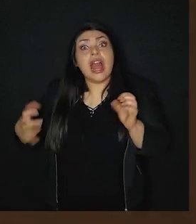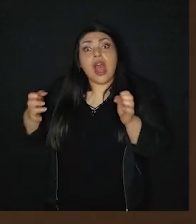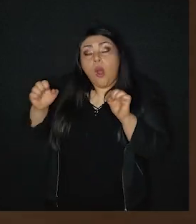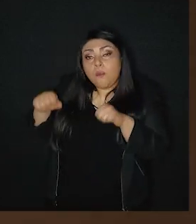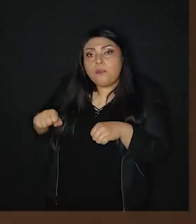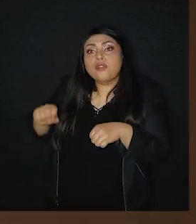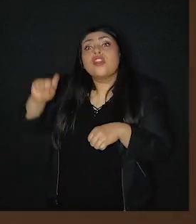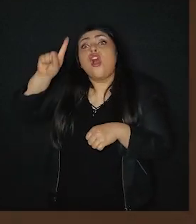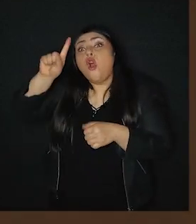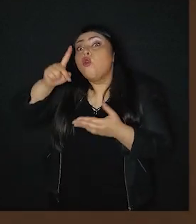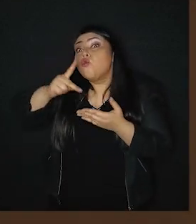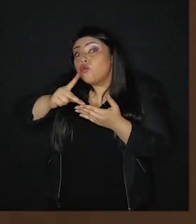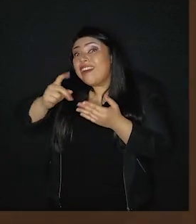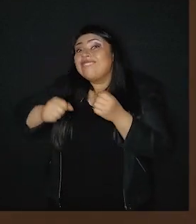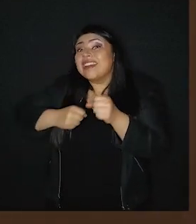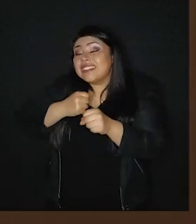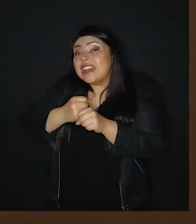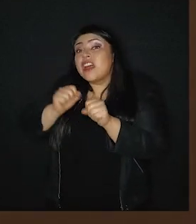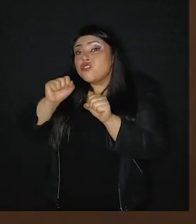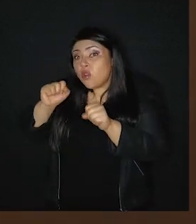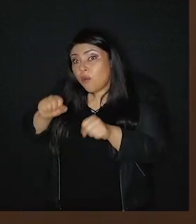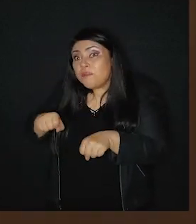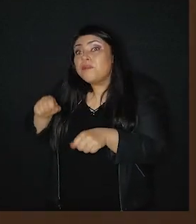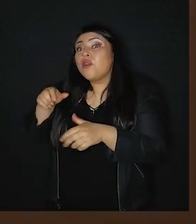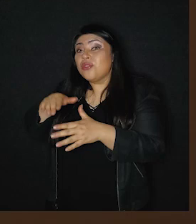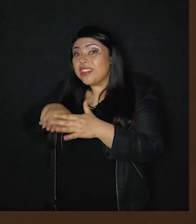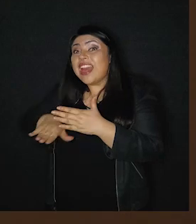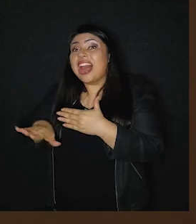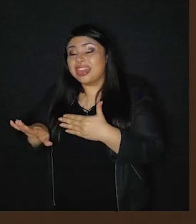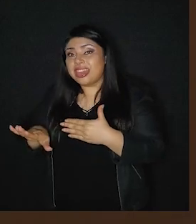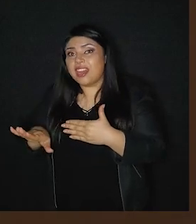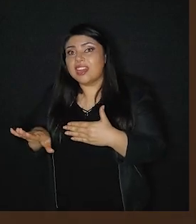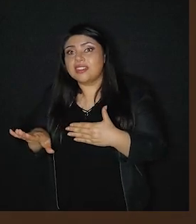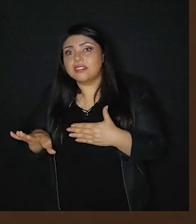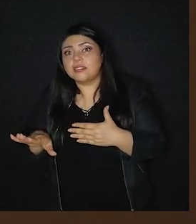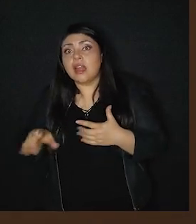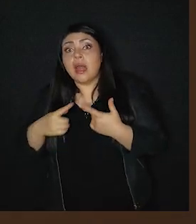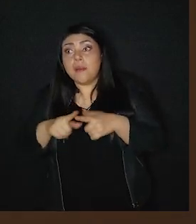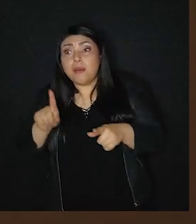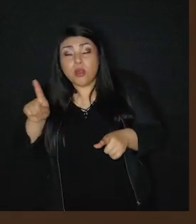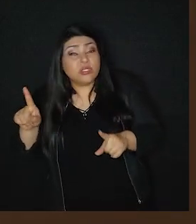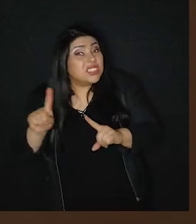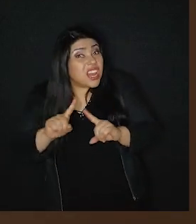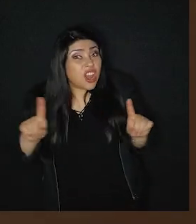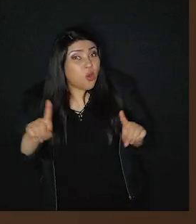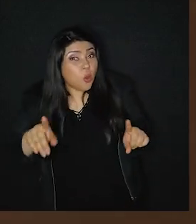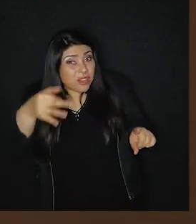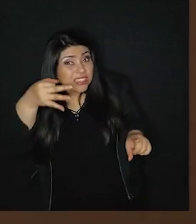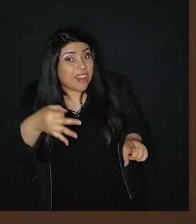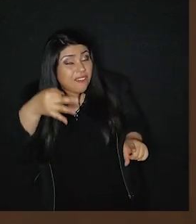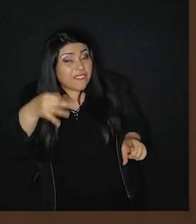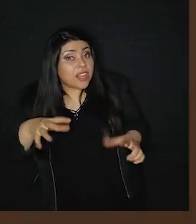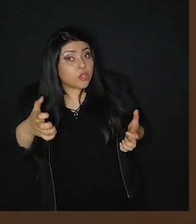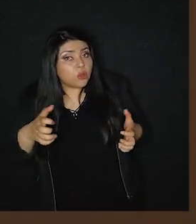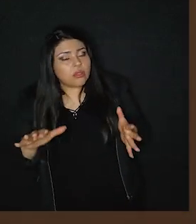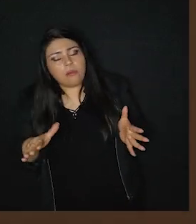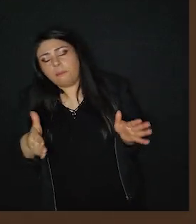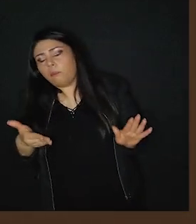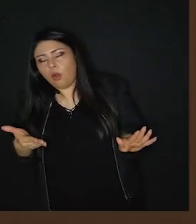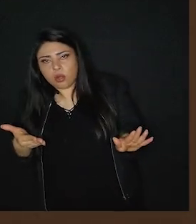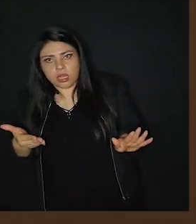que me pudo aclarar lo que yo percibía acerca de este lugar santísimo